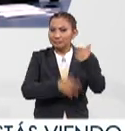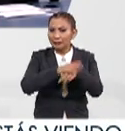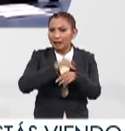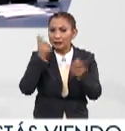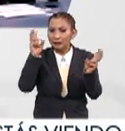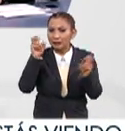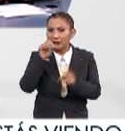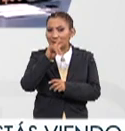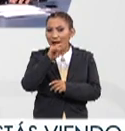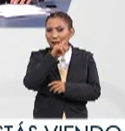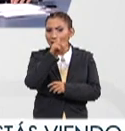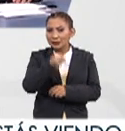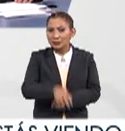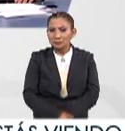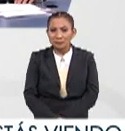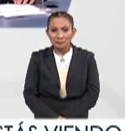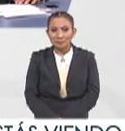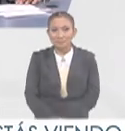regresamos con más en Interfaz.